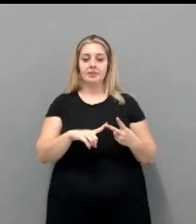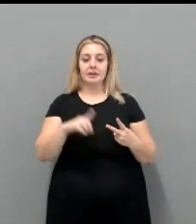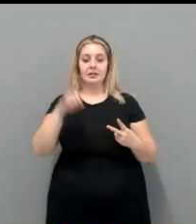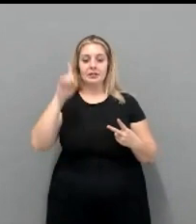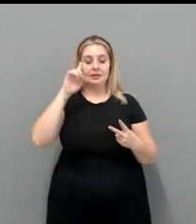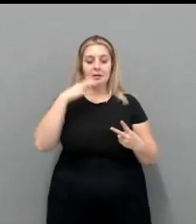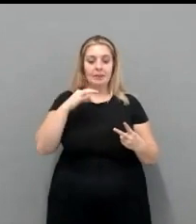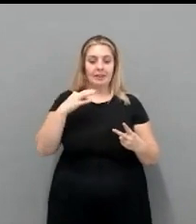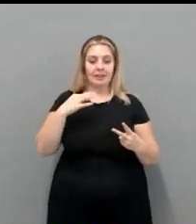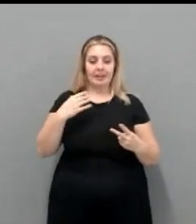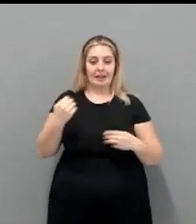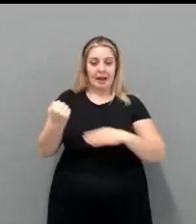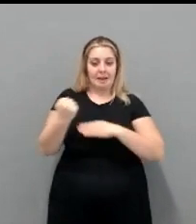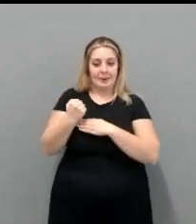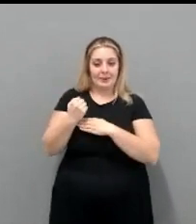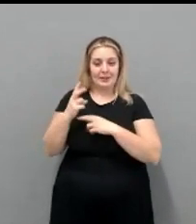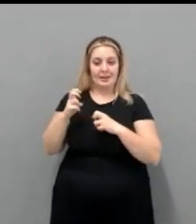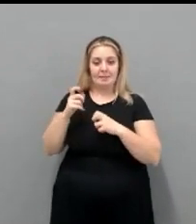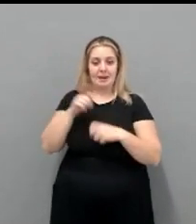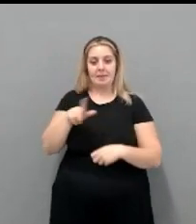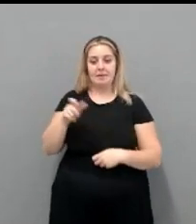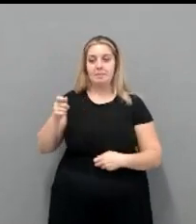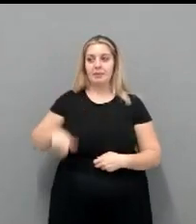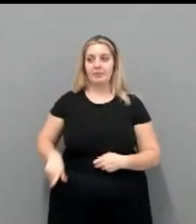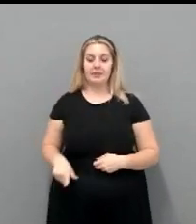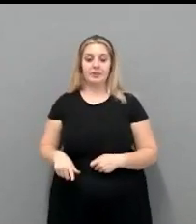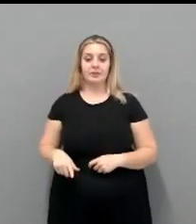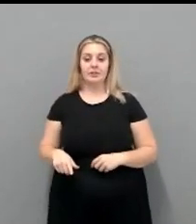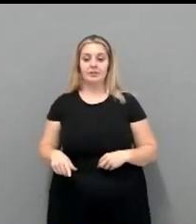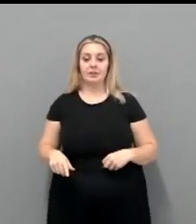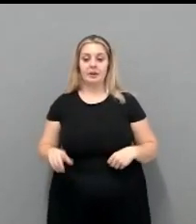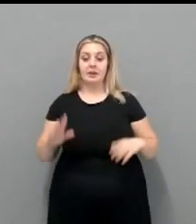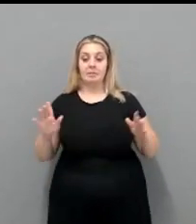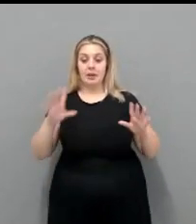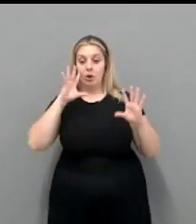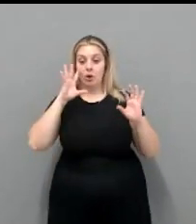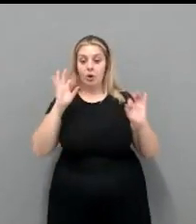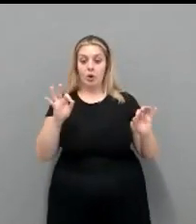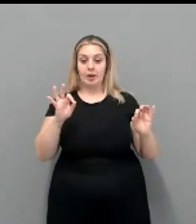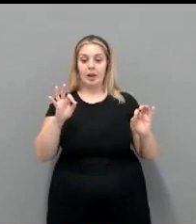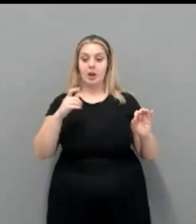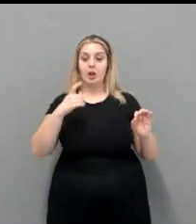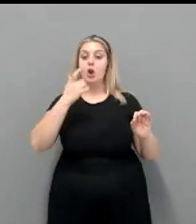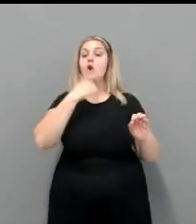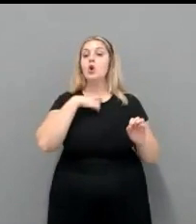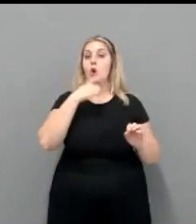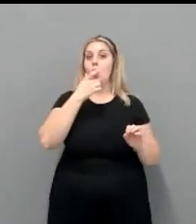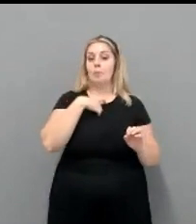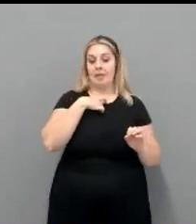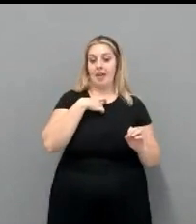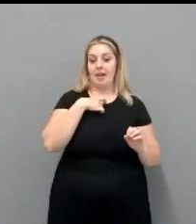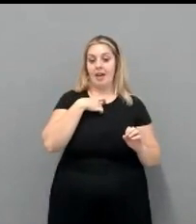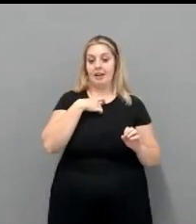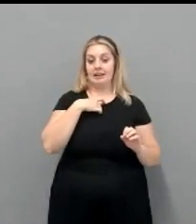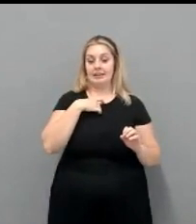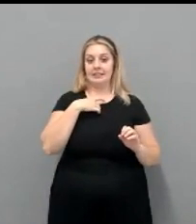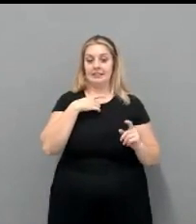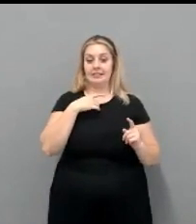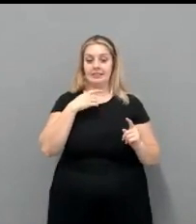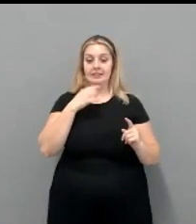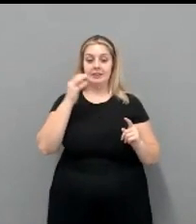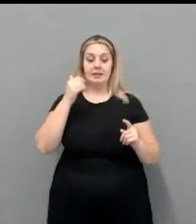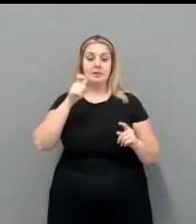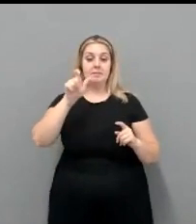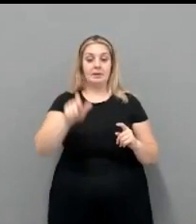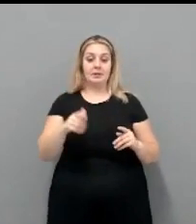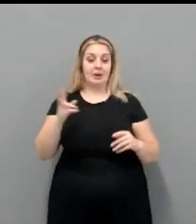podéis echar un poco cable con las profesiones, pero lógicamente sí. El logopeda, o la logopeda en vuestro caso, que creo que es la persona que